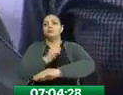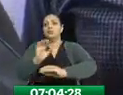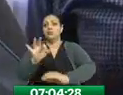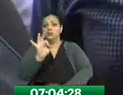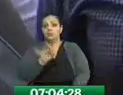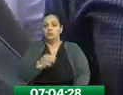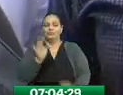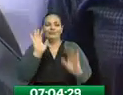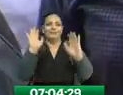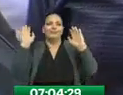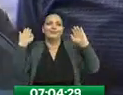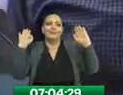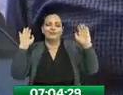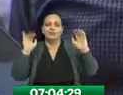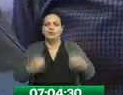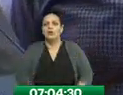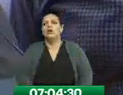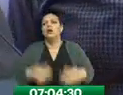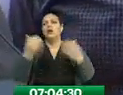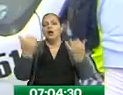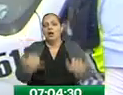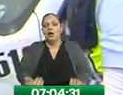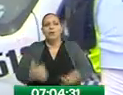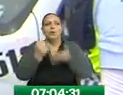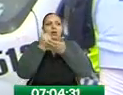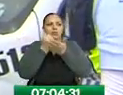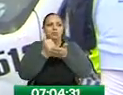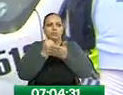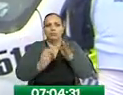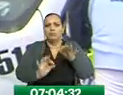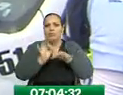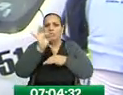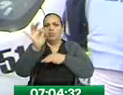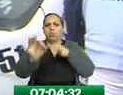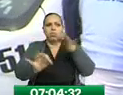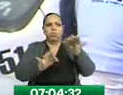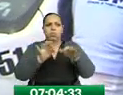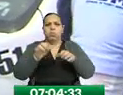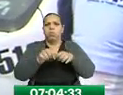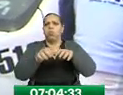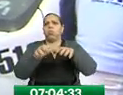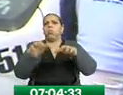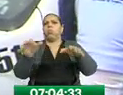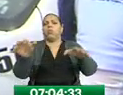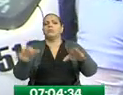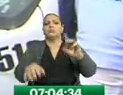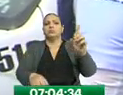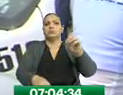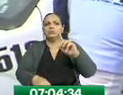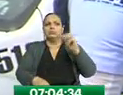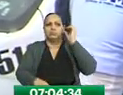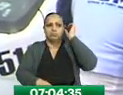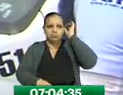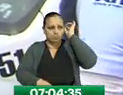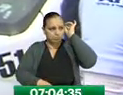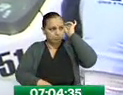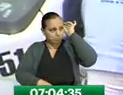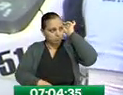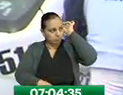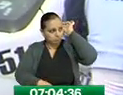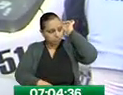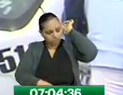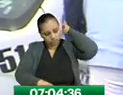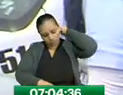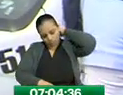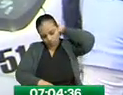Hoy traemos 2.000 kits para Pascuales. Paso a paso, esta ciudad ha tomado decisiones correctas. Hoy son evidentes que han sido